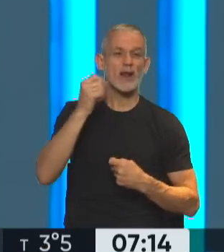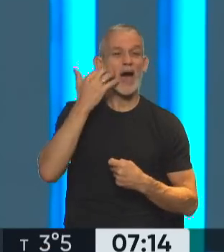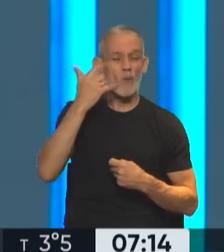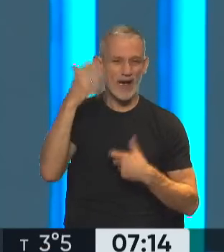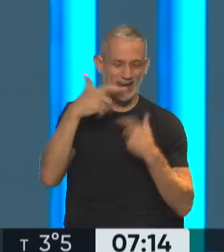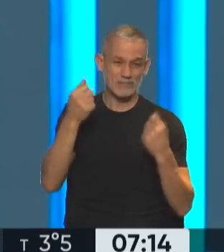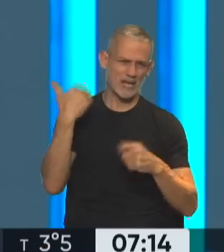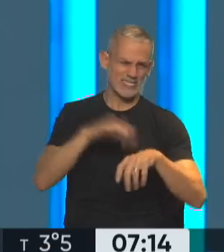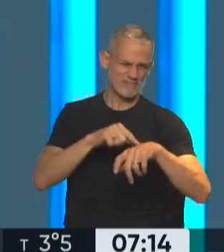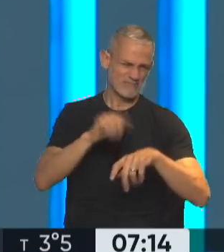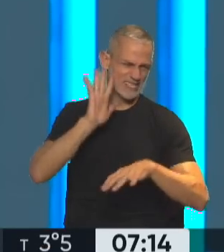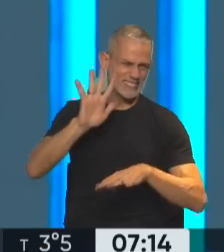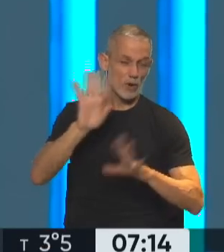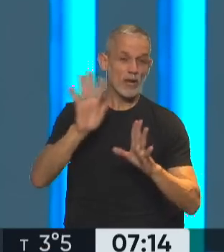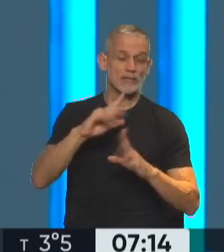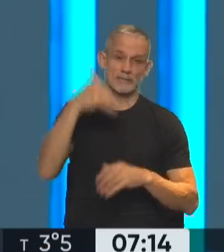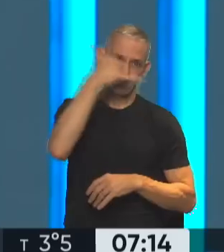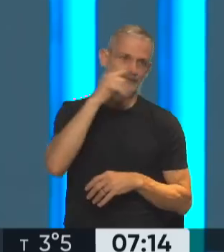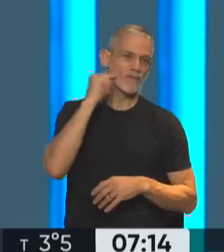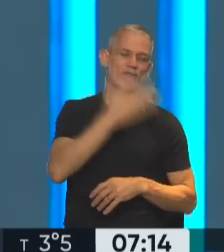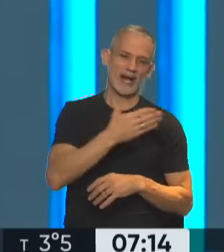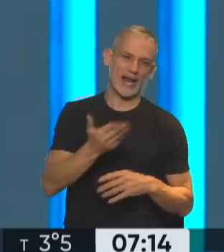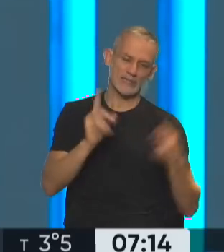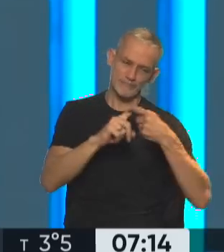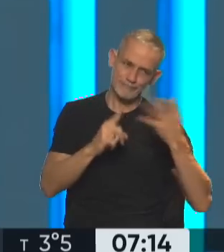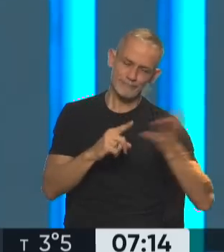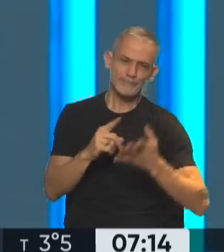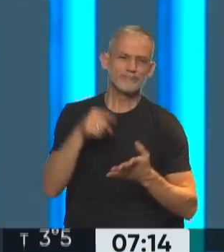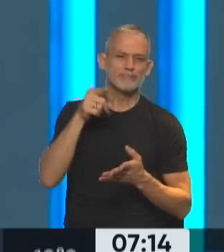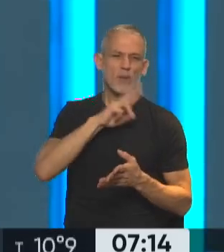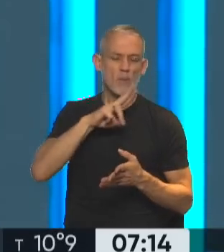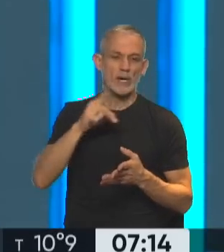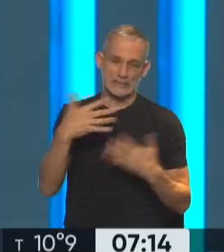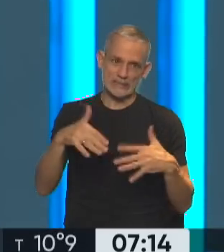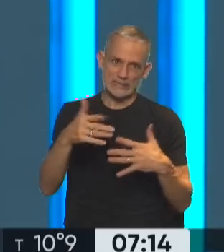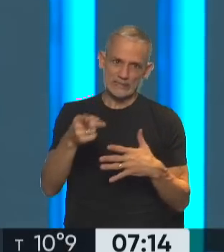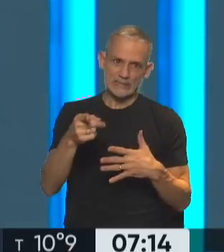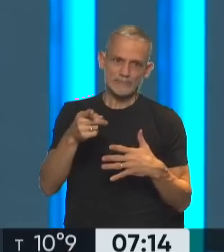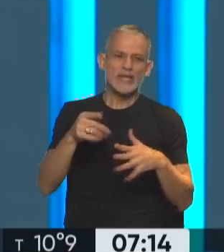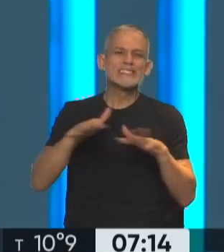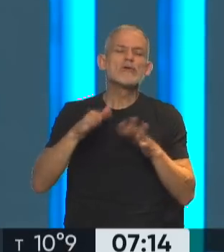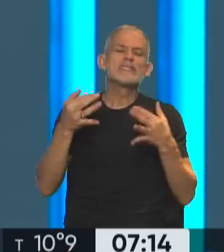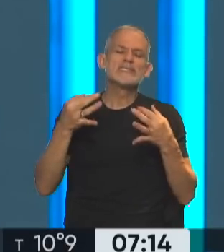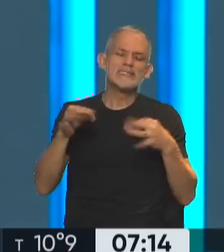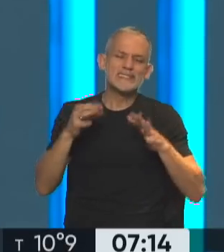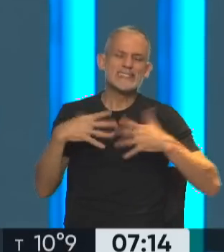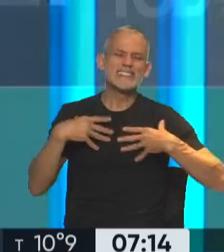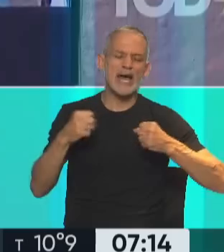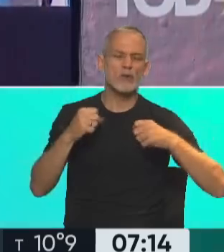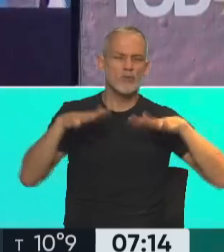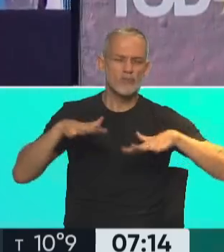5 de la tarde aproximadamente se comunicó con el presidente Alberto Fernández. Ella está en una delicada situación de salud, se